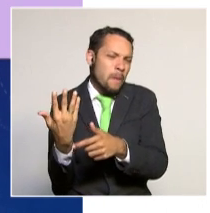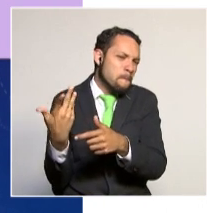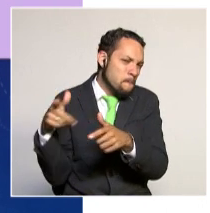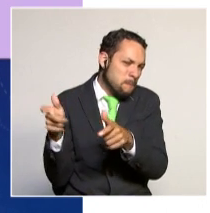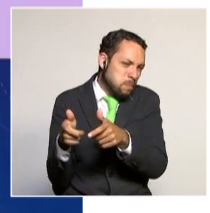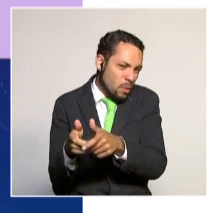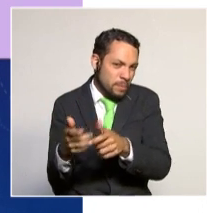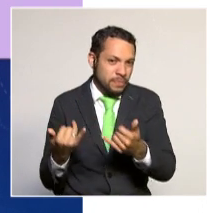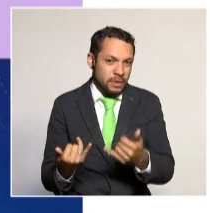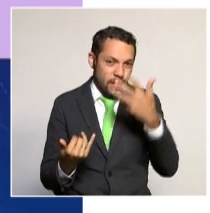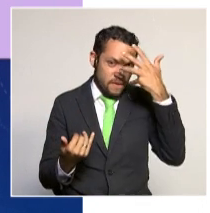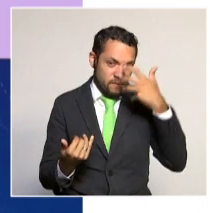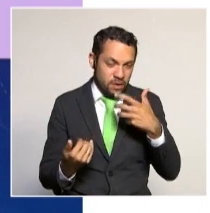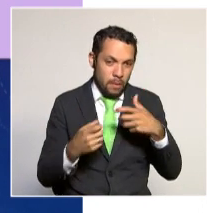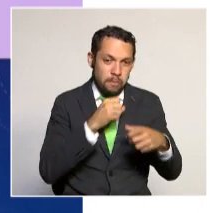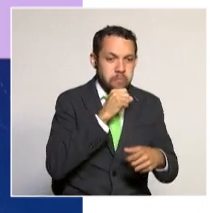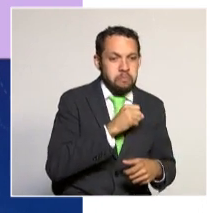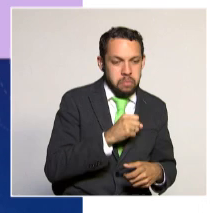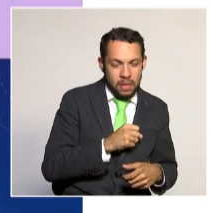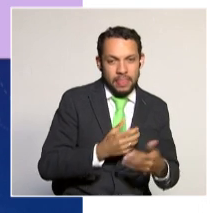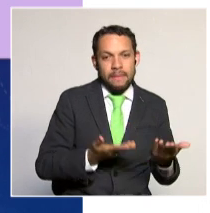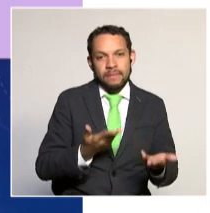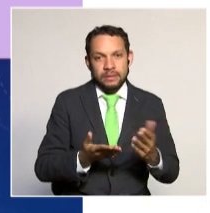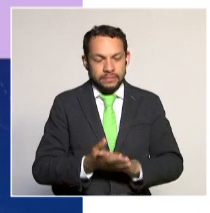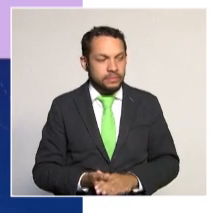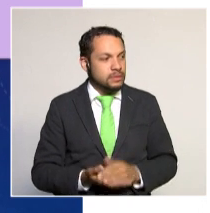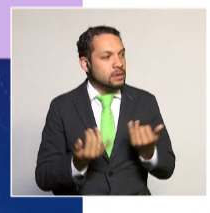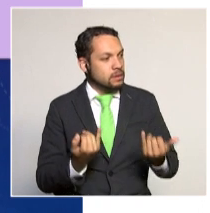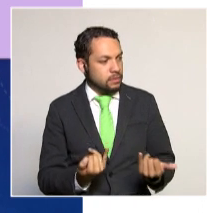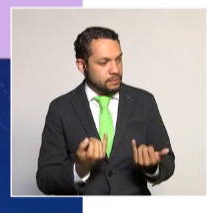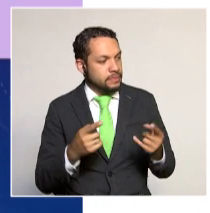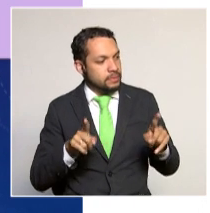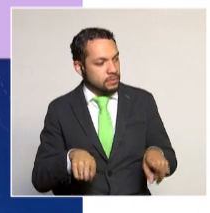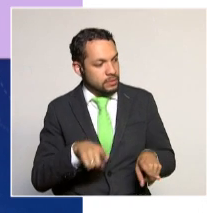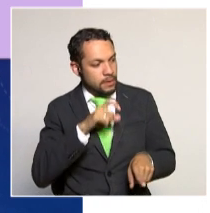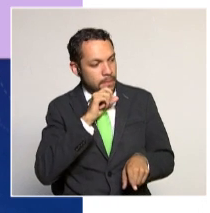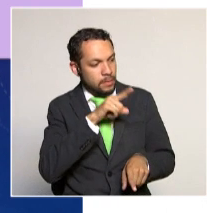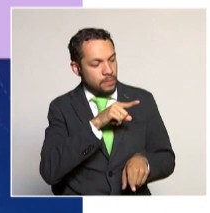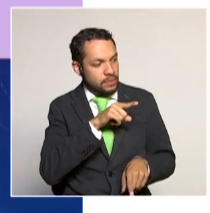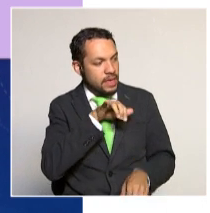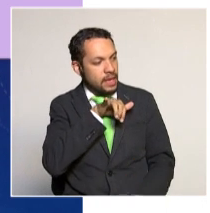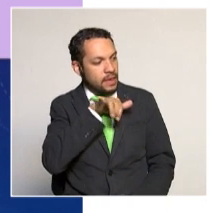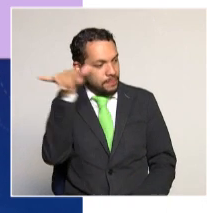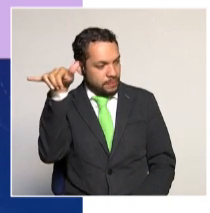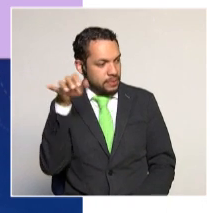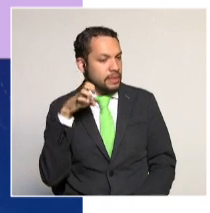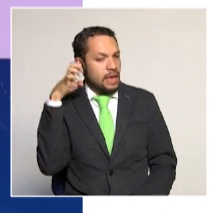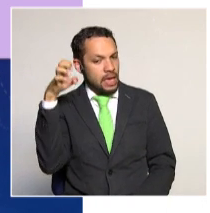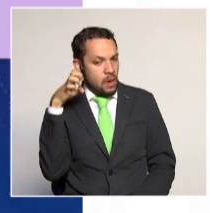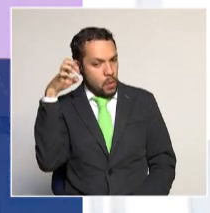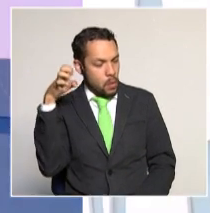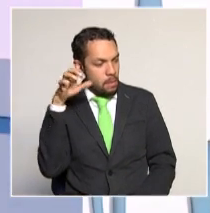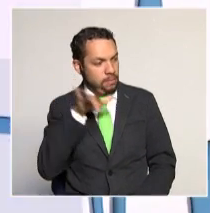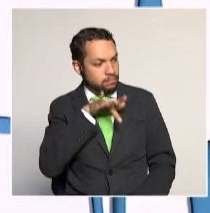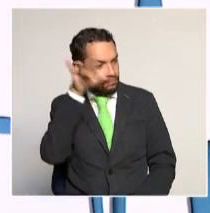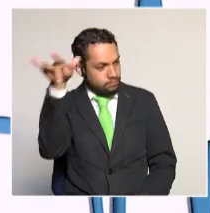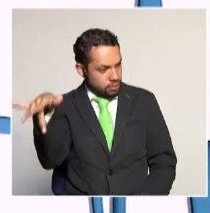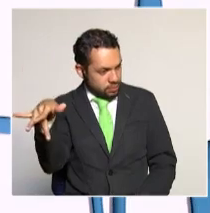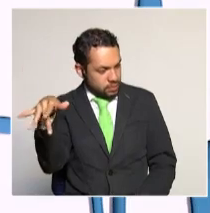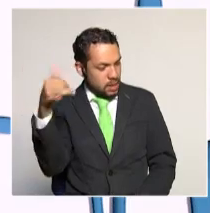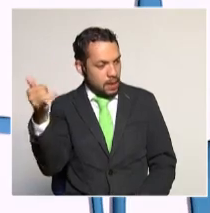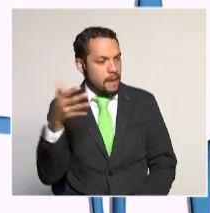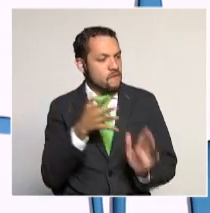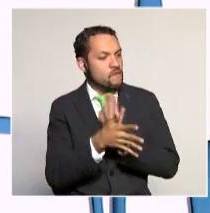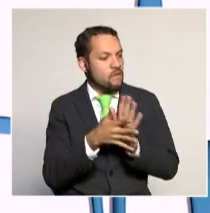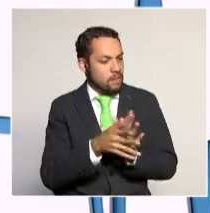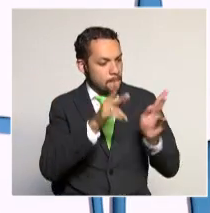clínico al respecto yo ahí lo desconozco. Ustedes van para Bruselas, entonces van a contar un caso clínico de un